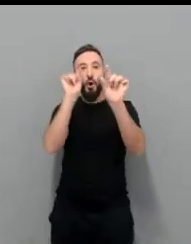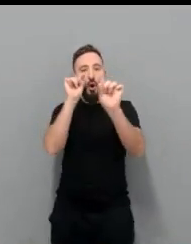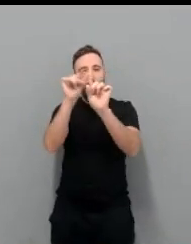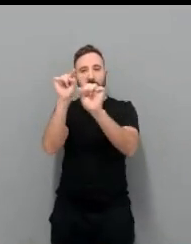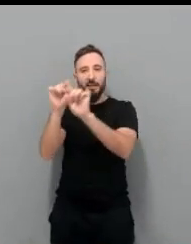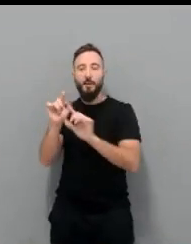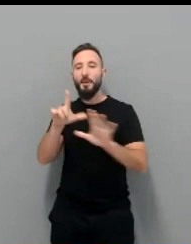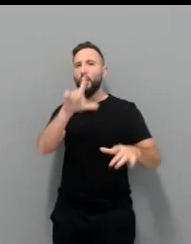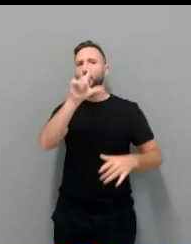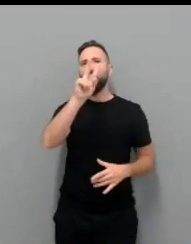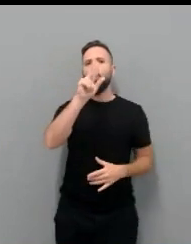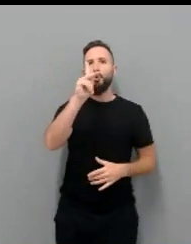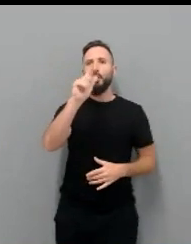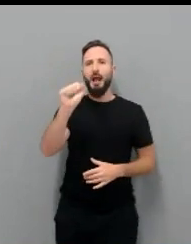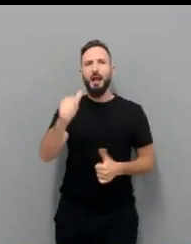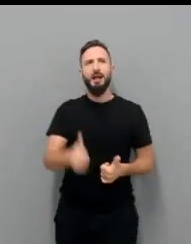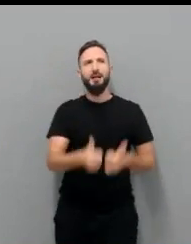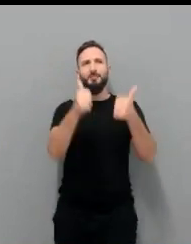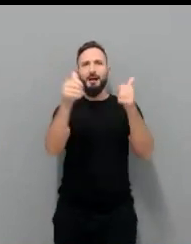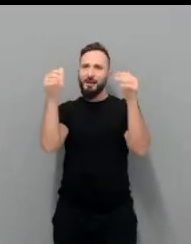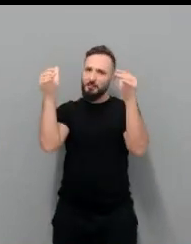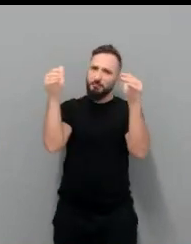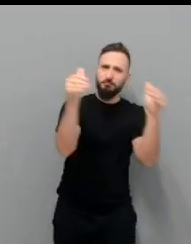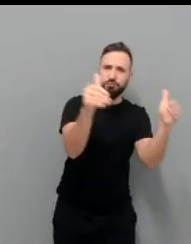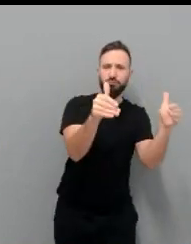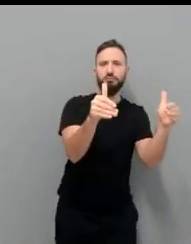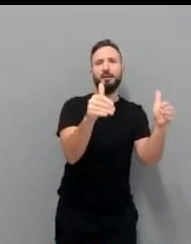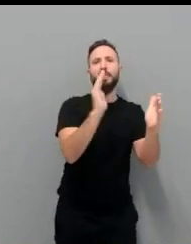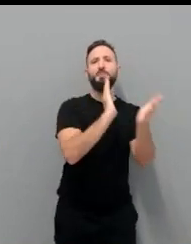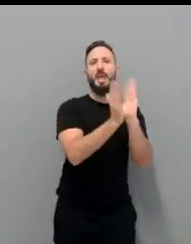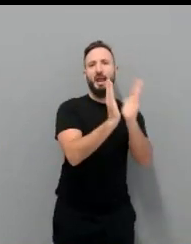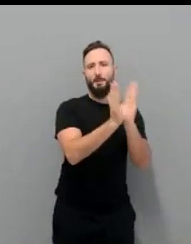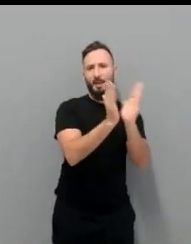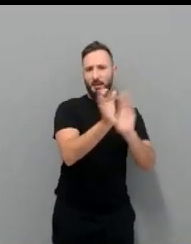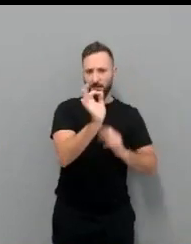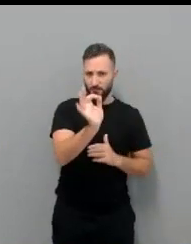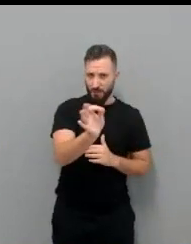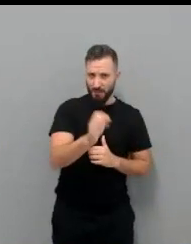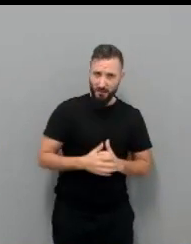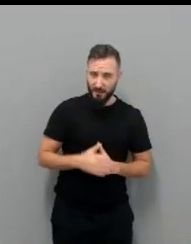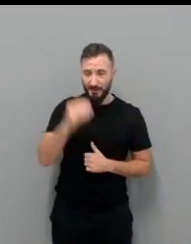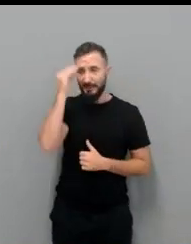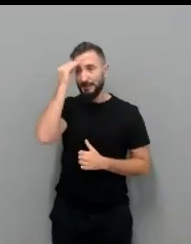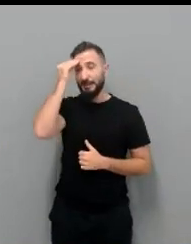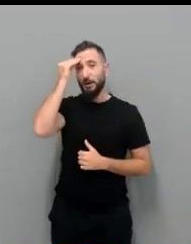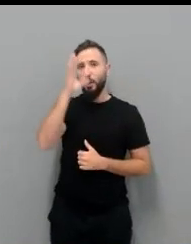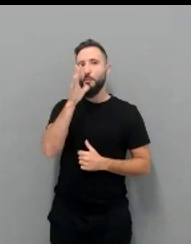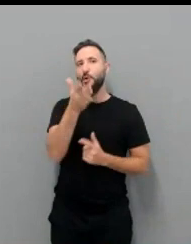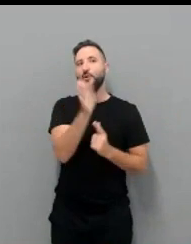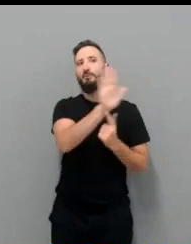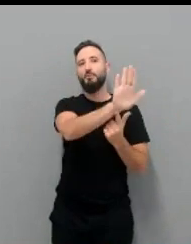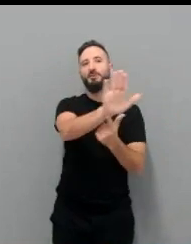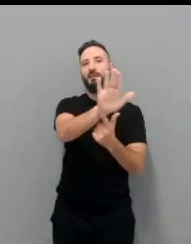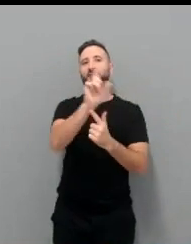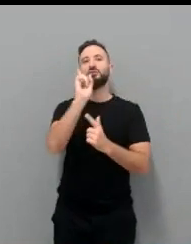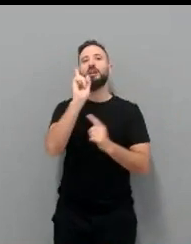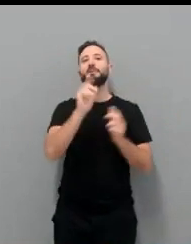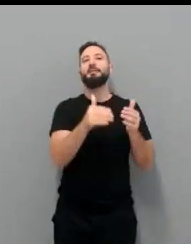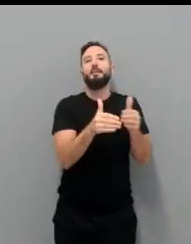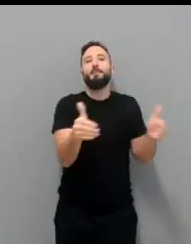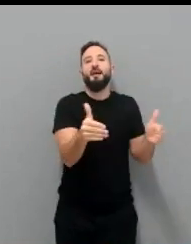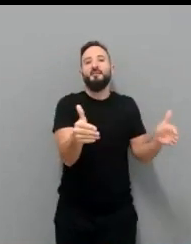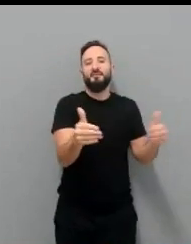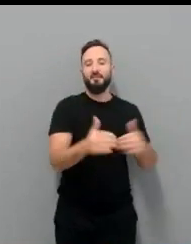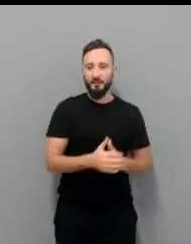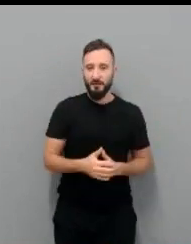de Luca he visto que era algo más dirigido usándolo más en terapia. Supongo que era porque mostrabais solo los inicios, ¿no?